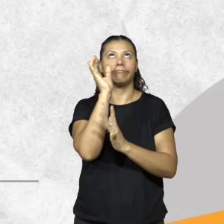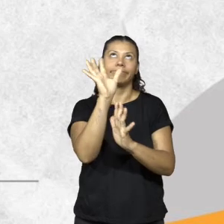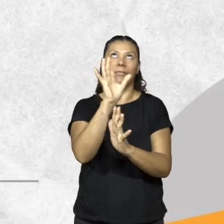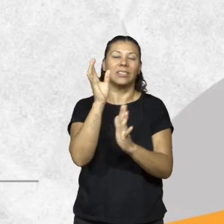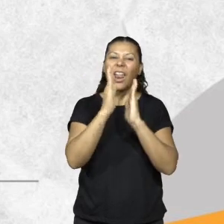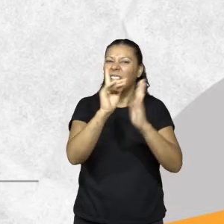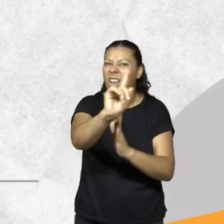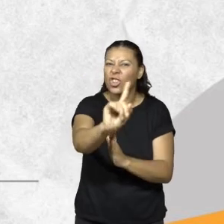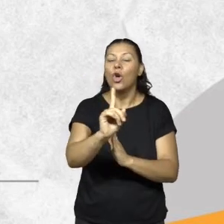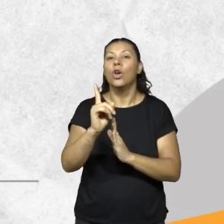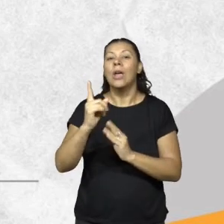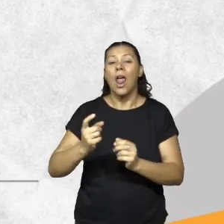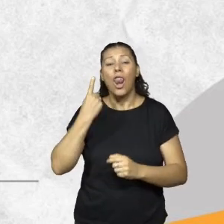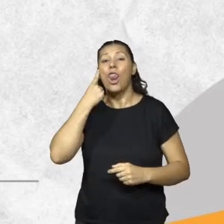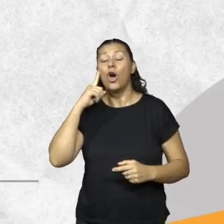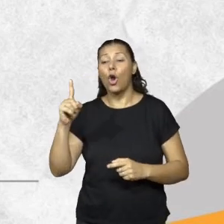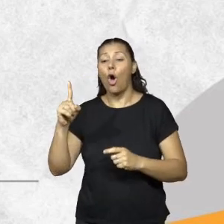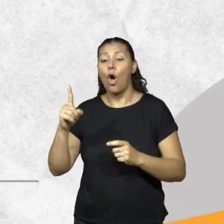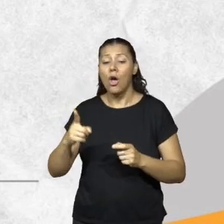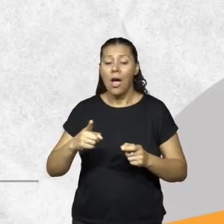descargar en Puerto de Ushuaia